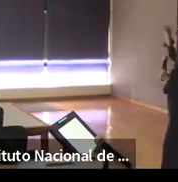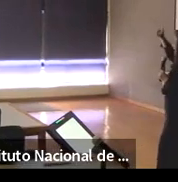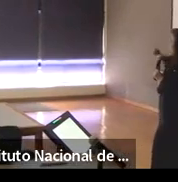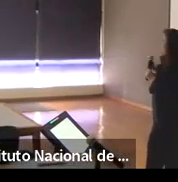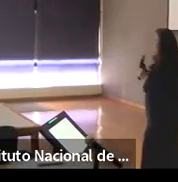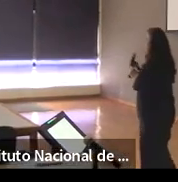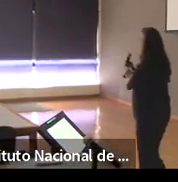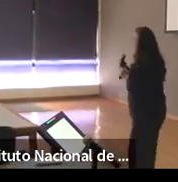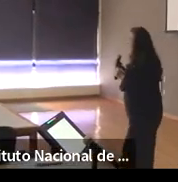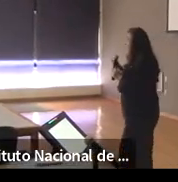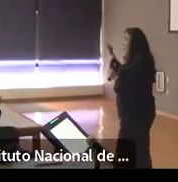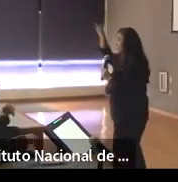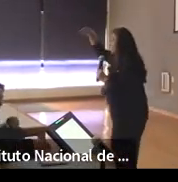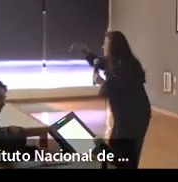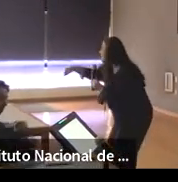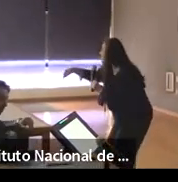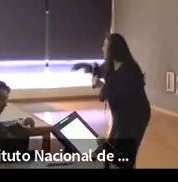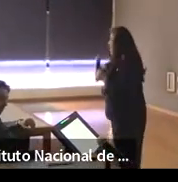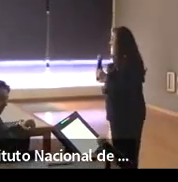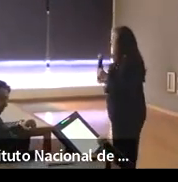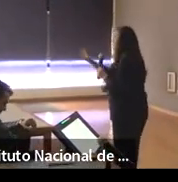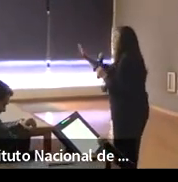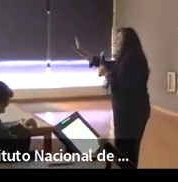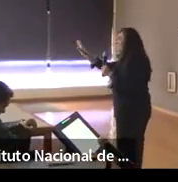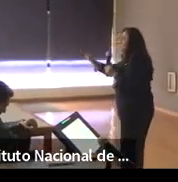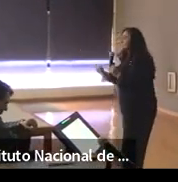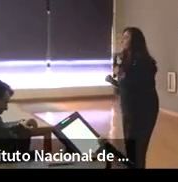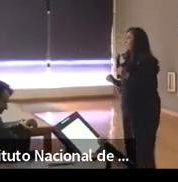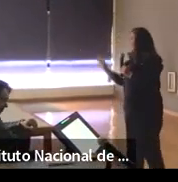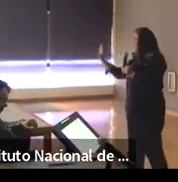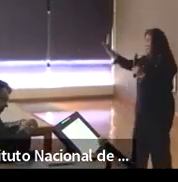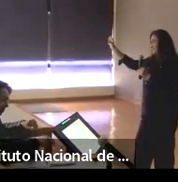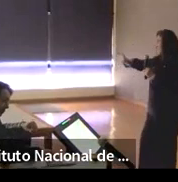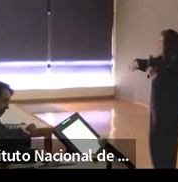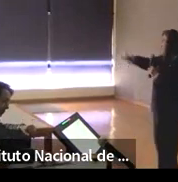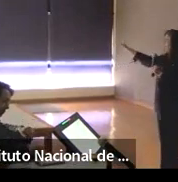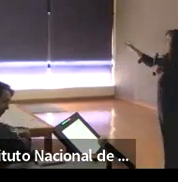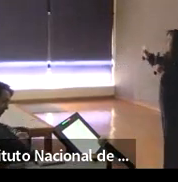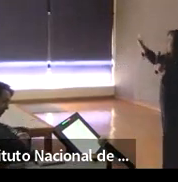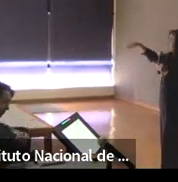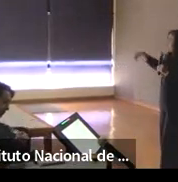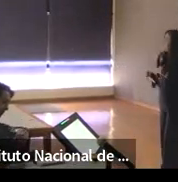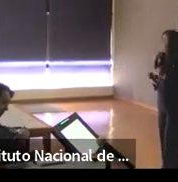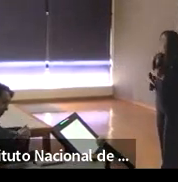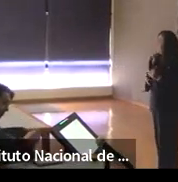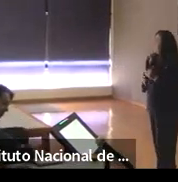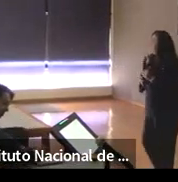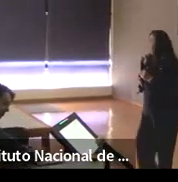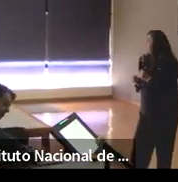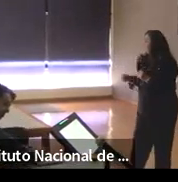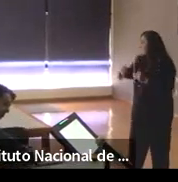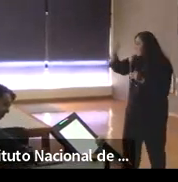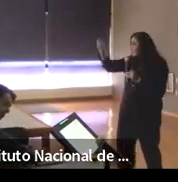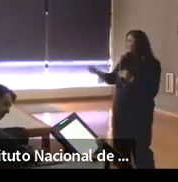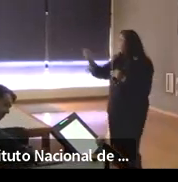quién eres con tu equipo de trabajo y no quiere ser que les cuentes tu vida Eso no es una cosa distinta